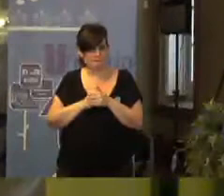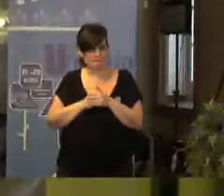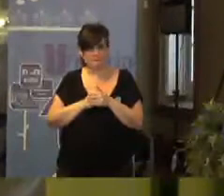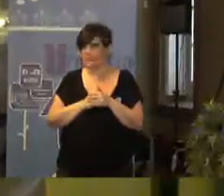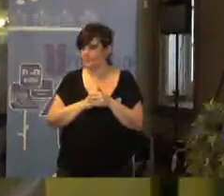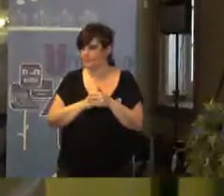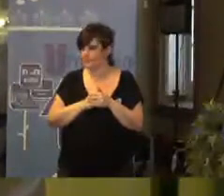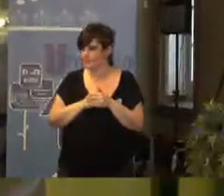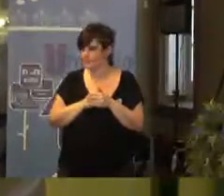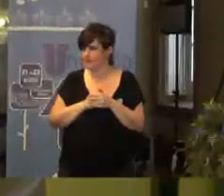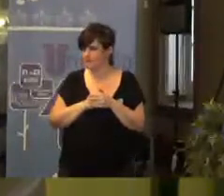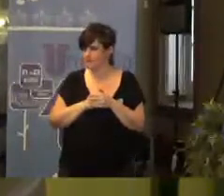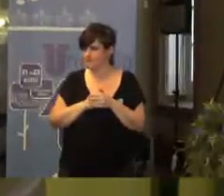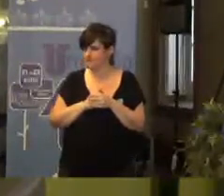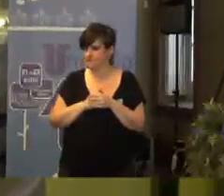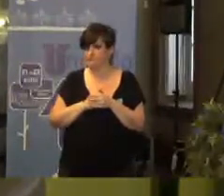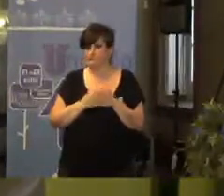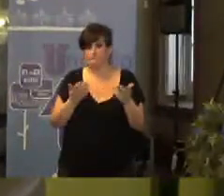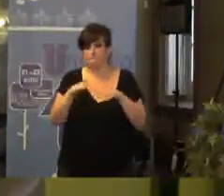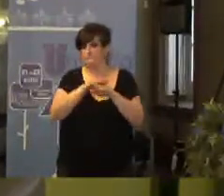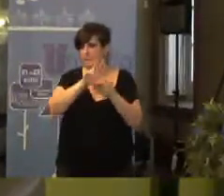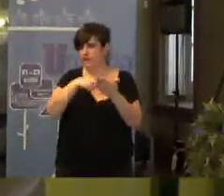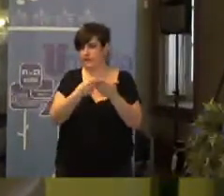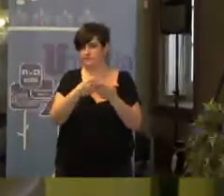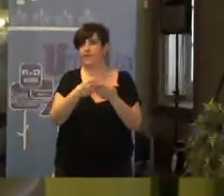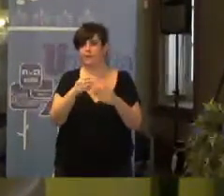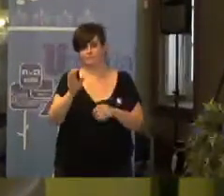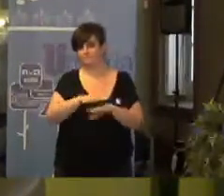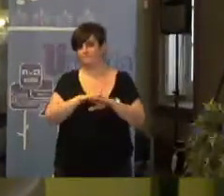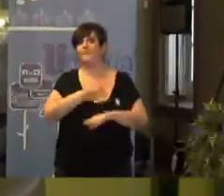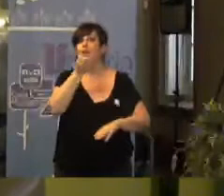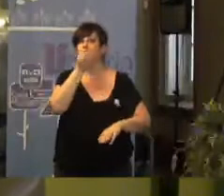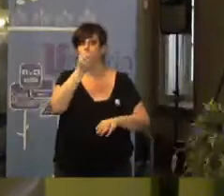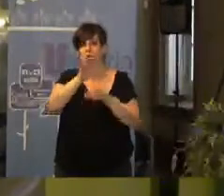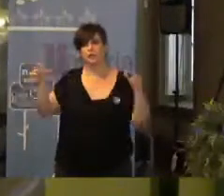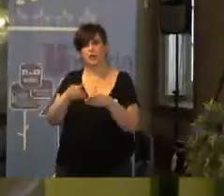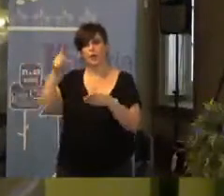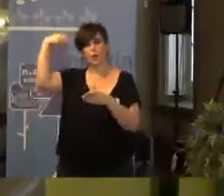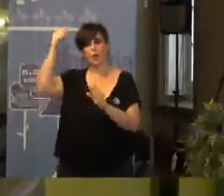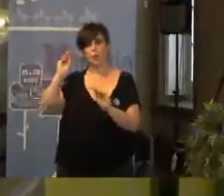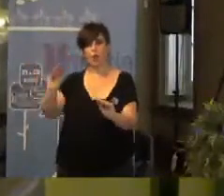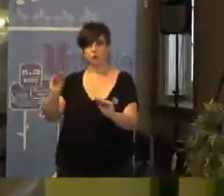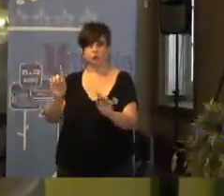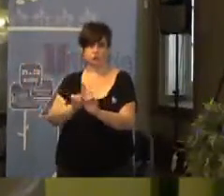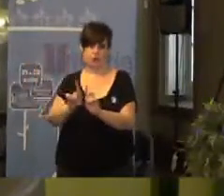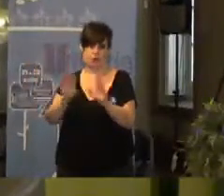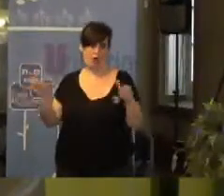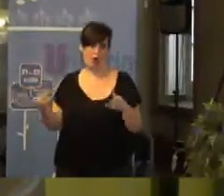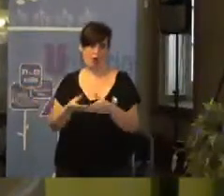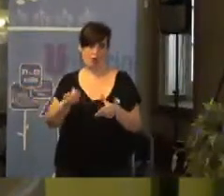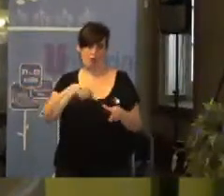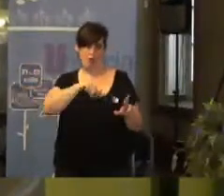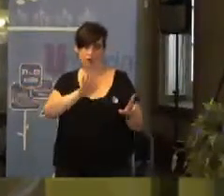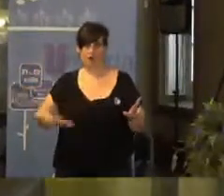español, internacional, é dicir, esa é a cultura do Partido Socialista, é Pero se o Partido Socialista pon un pé